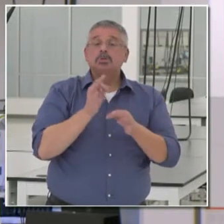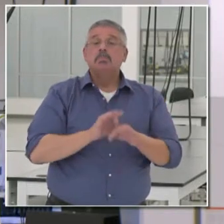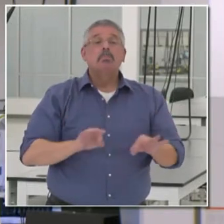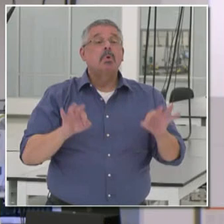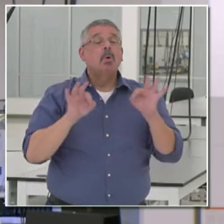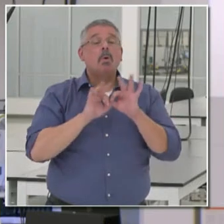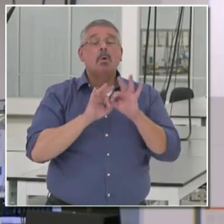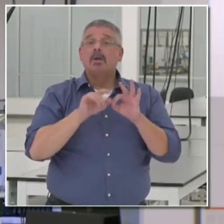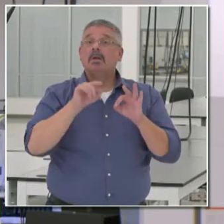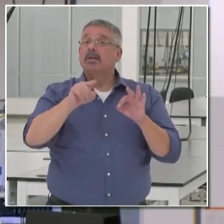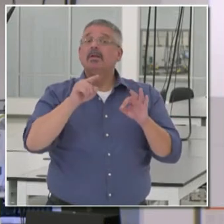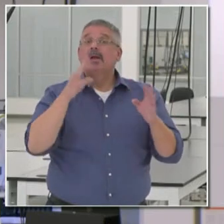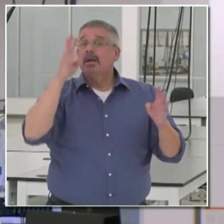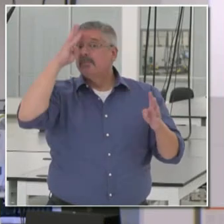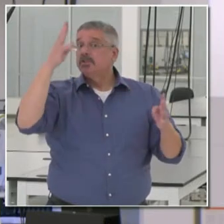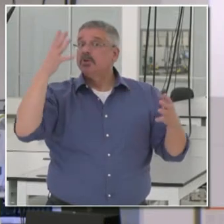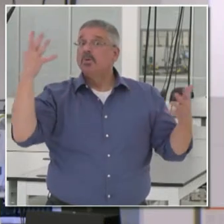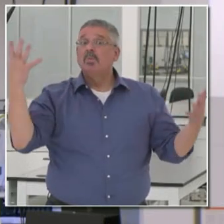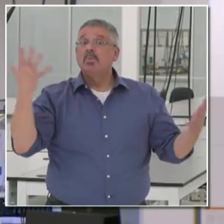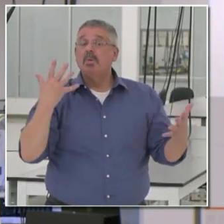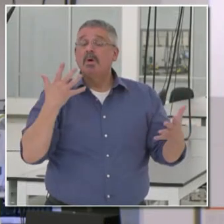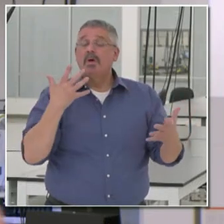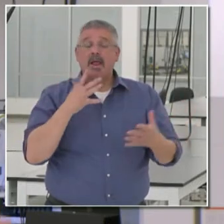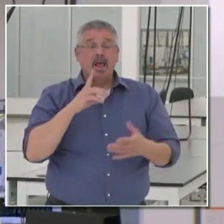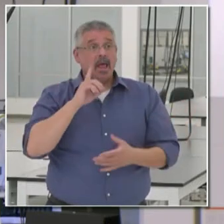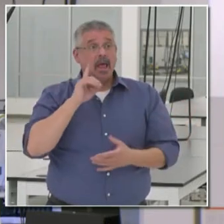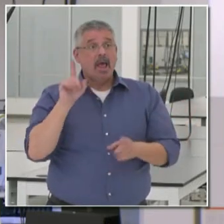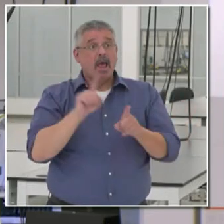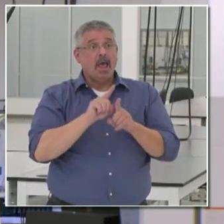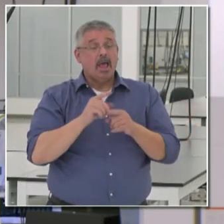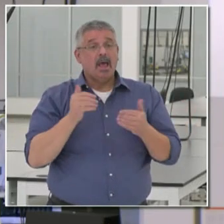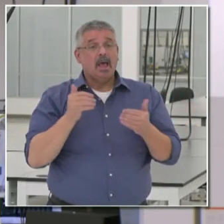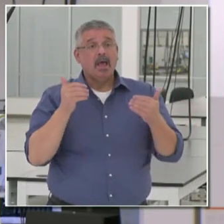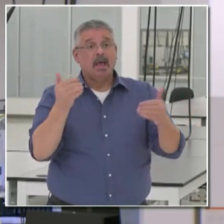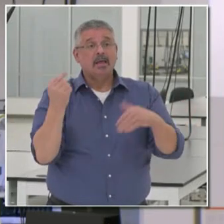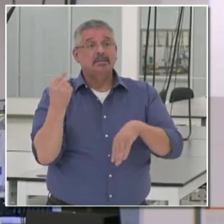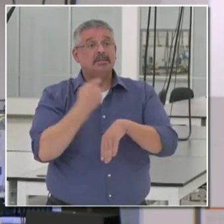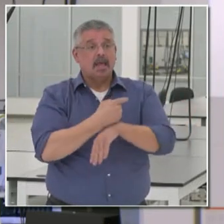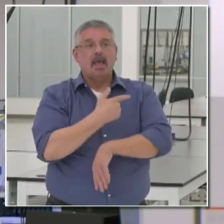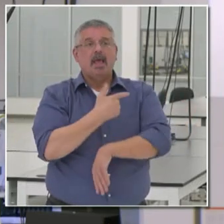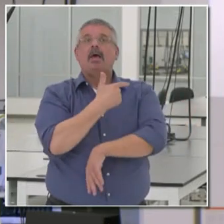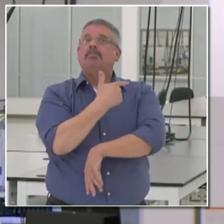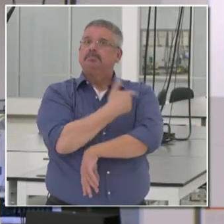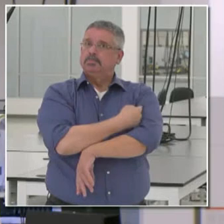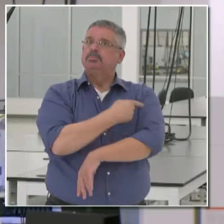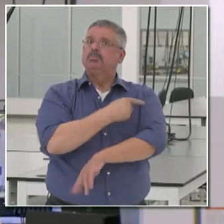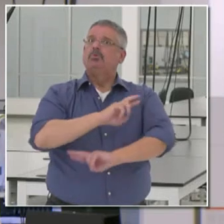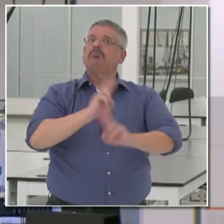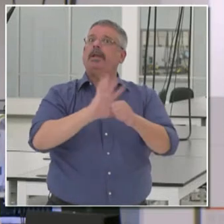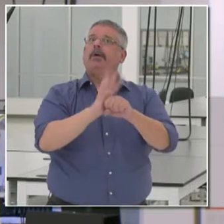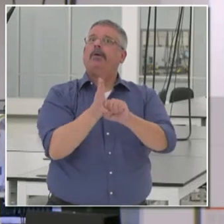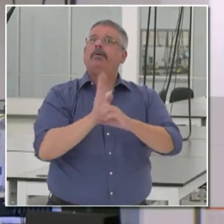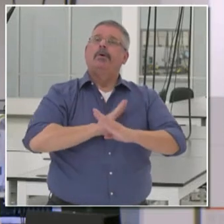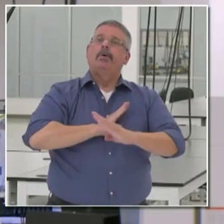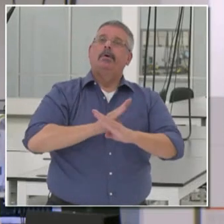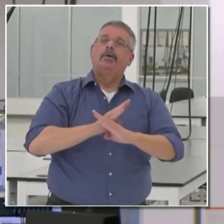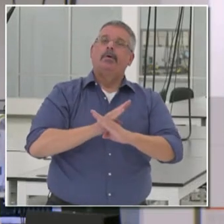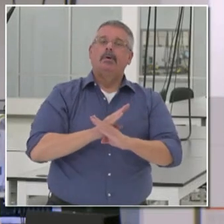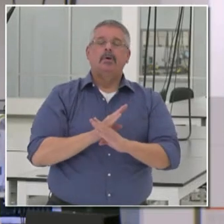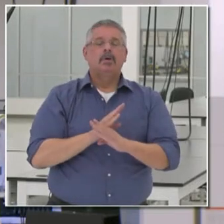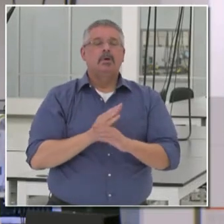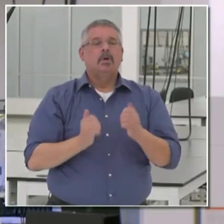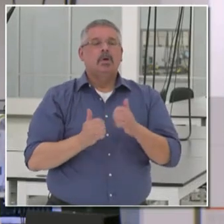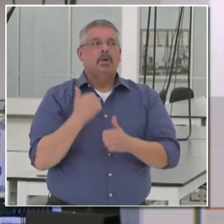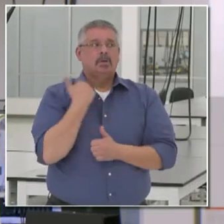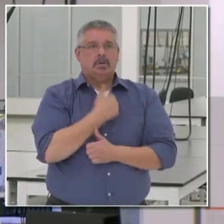que lo más importante que no es farmacéutico la intervención más importante y esperamos que algún día la vacuna haga que esto sea irrelevante